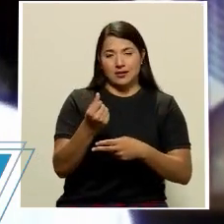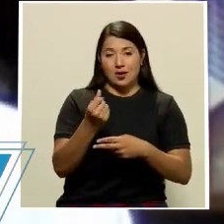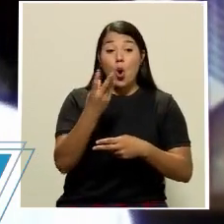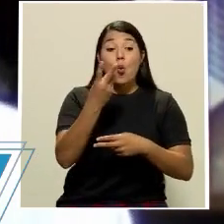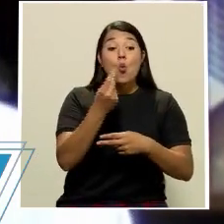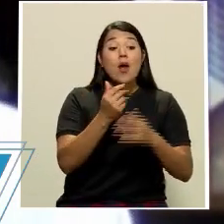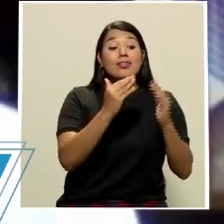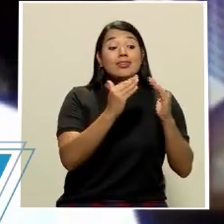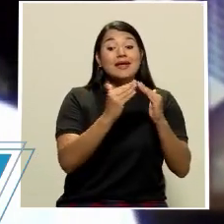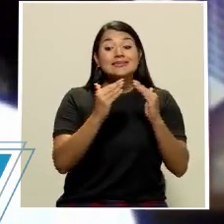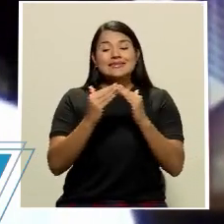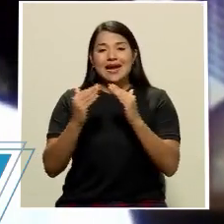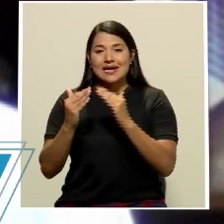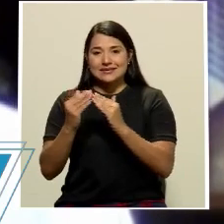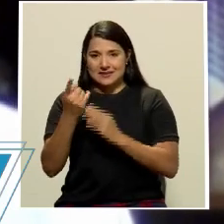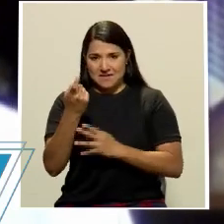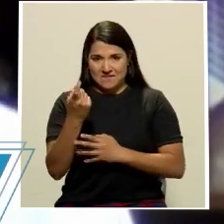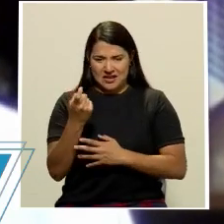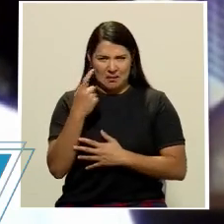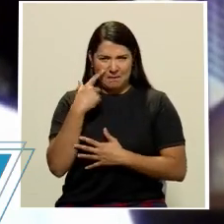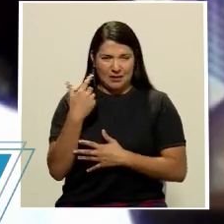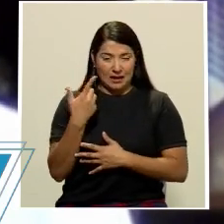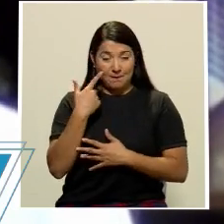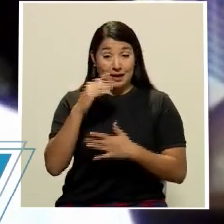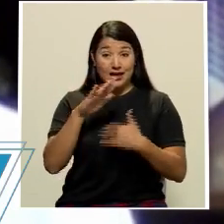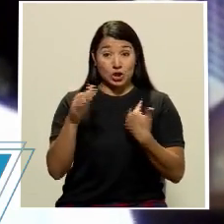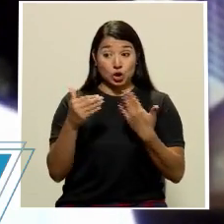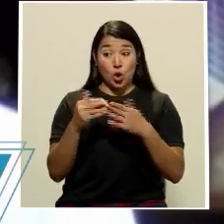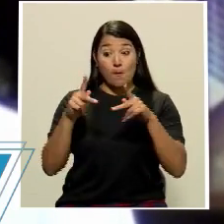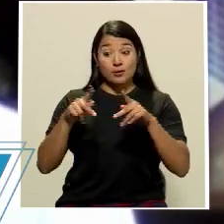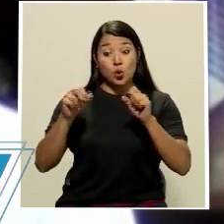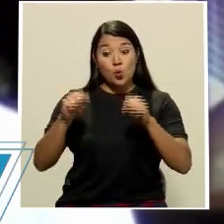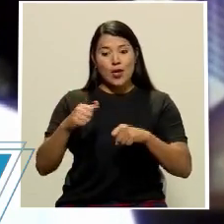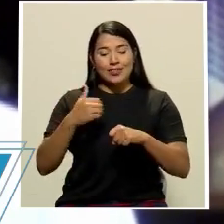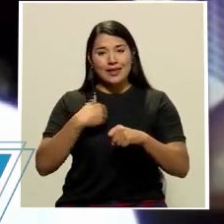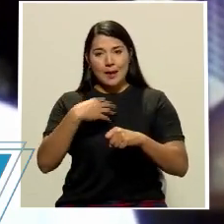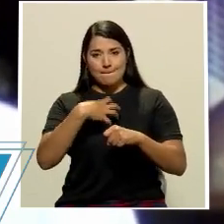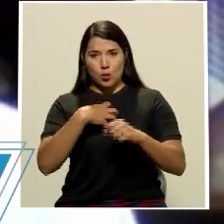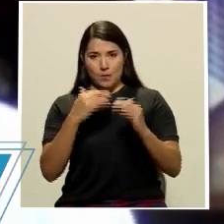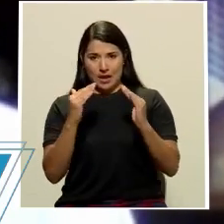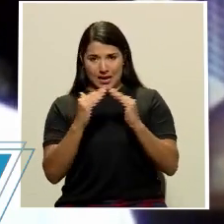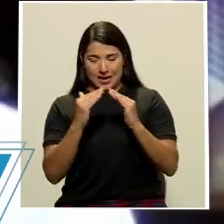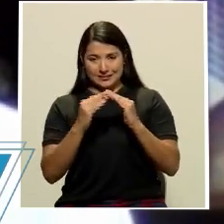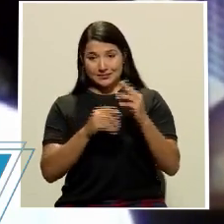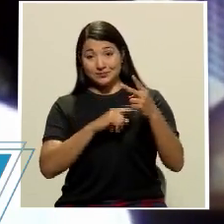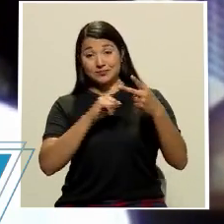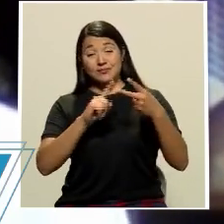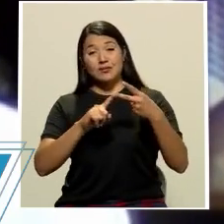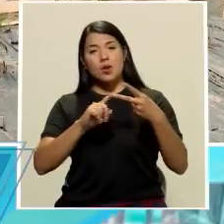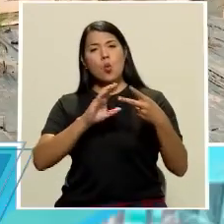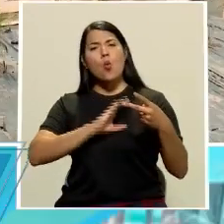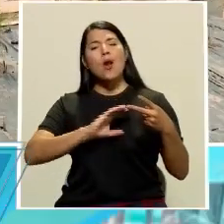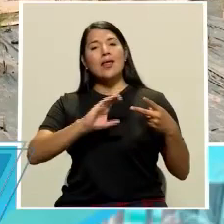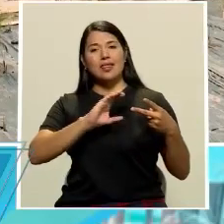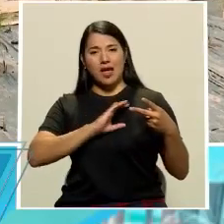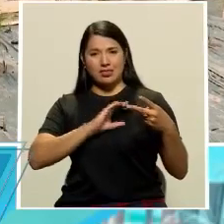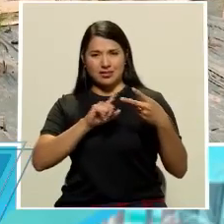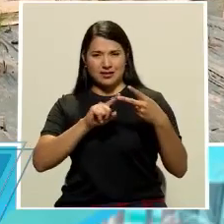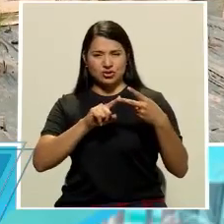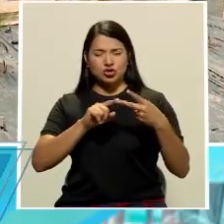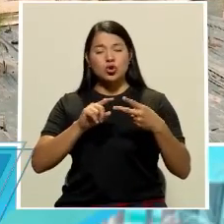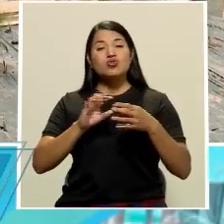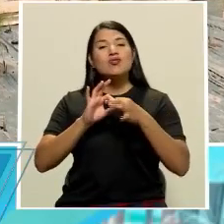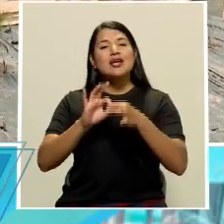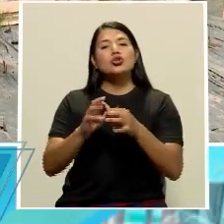de viviendas que hacen falta para que todos los hogares tengan una vivienda propia. Y otro, el déficit cualitativo, que tiene que ver con la calidad